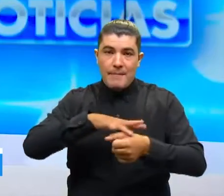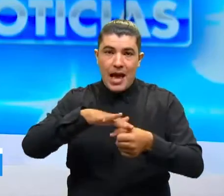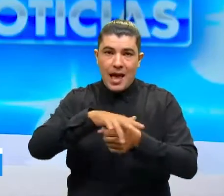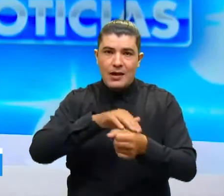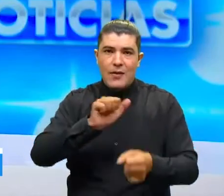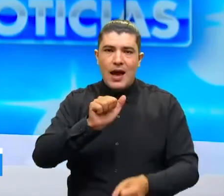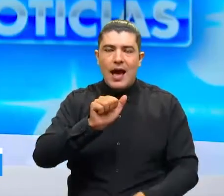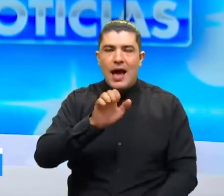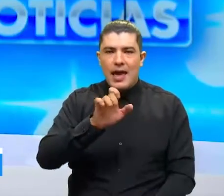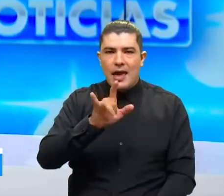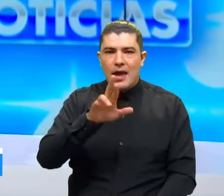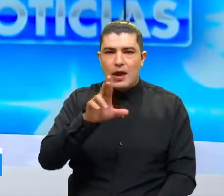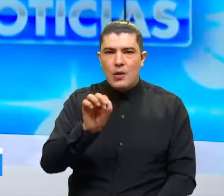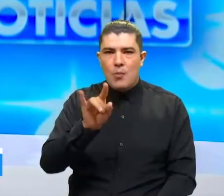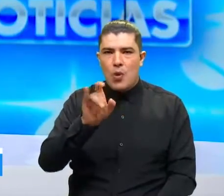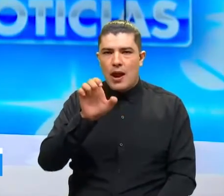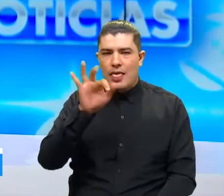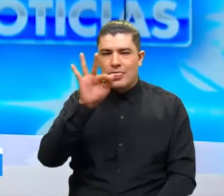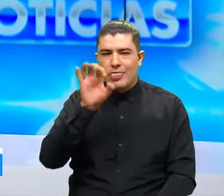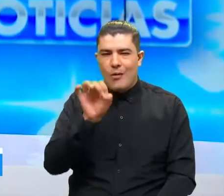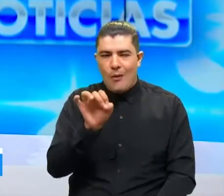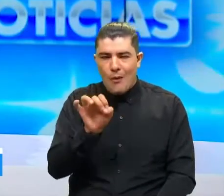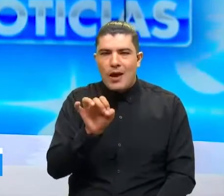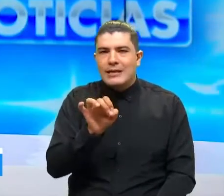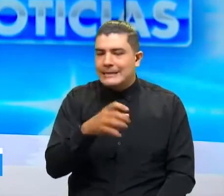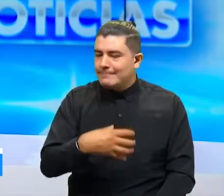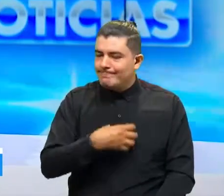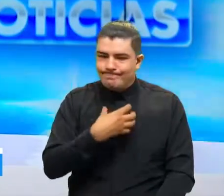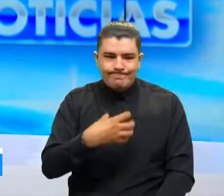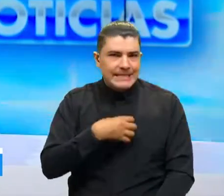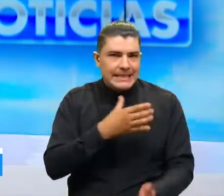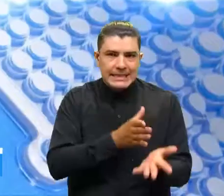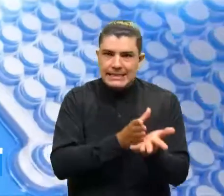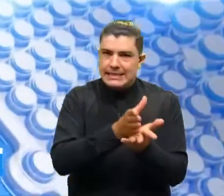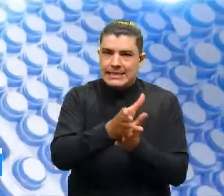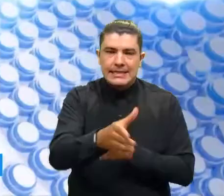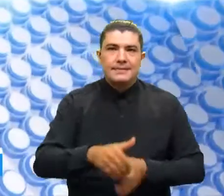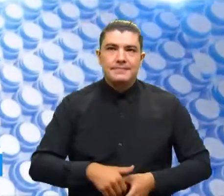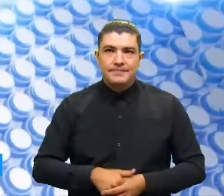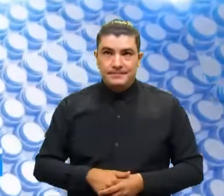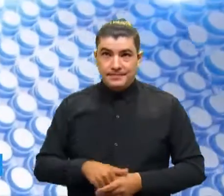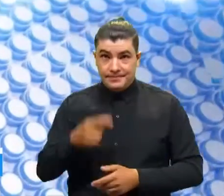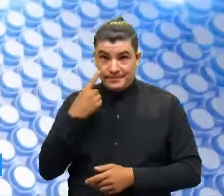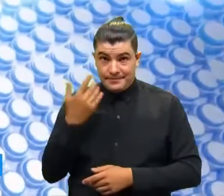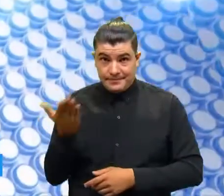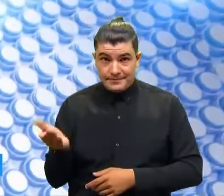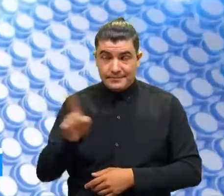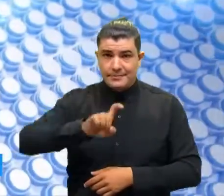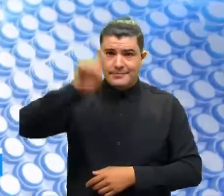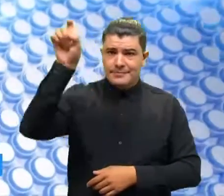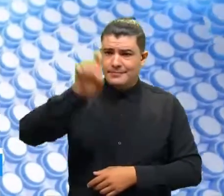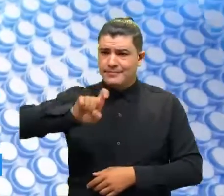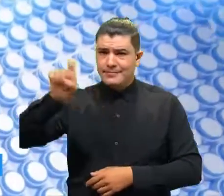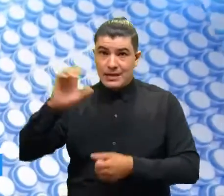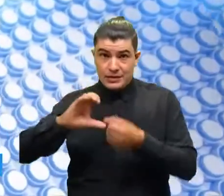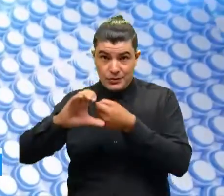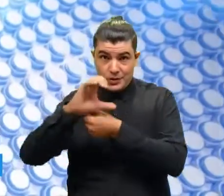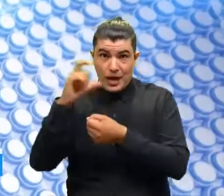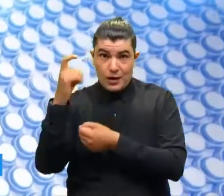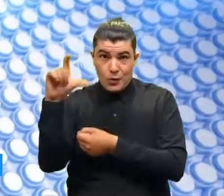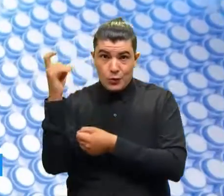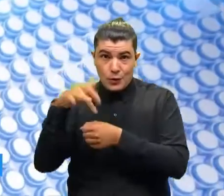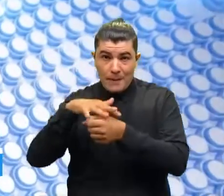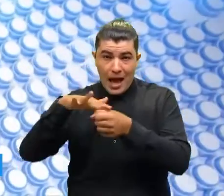los habitantes afectados piden más pie de fuerza para su sector. La aparición de grafitis en barrios de la ciudad de Cúcuta